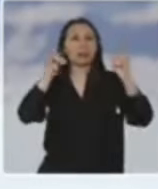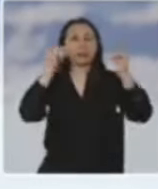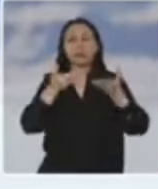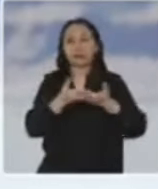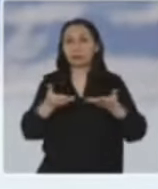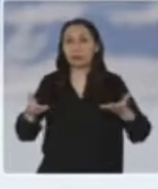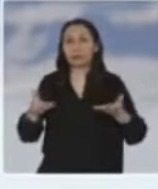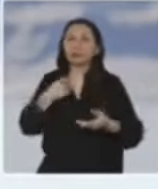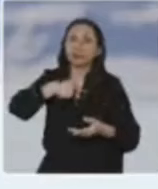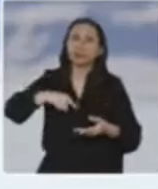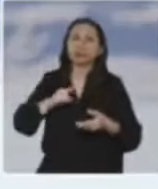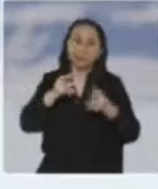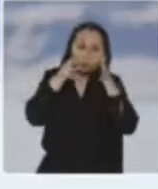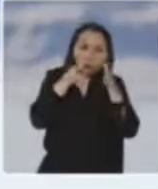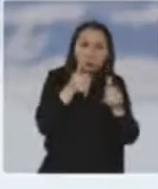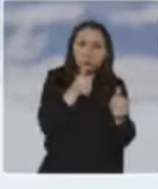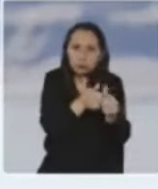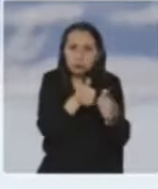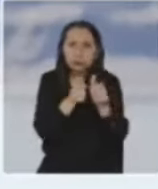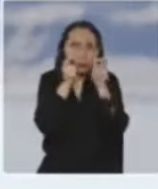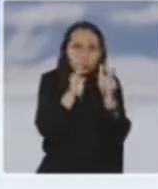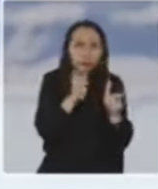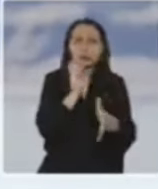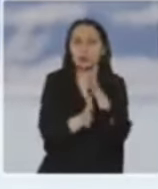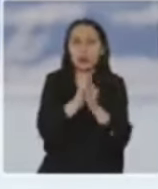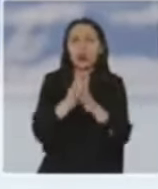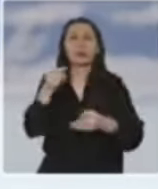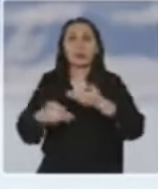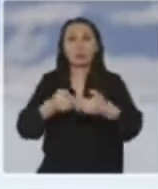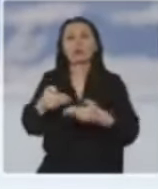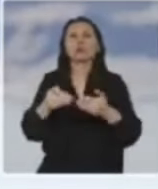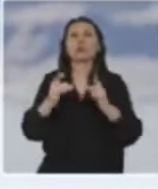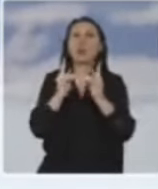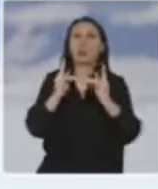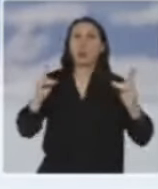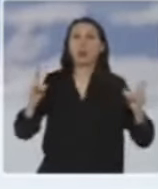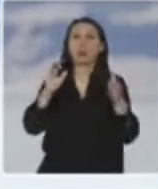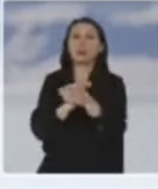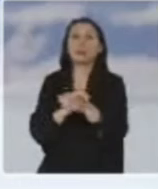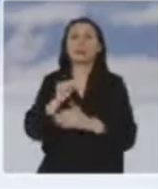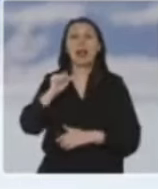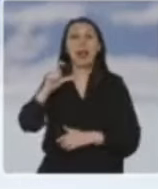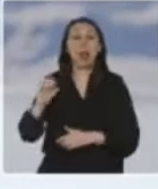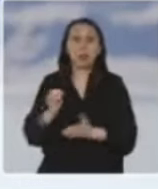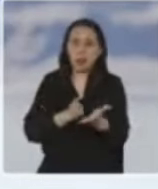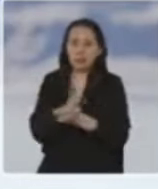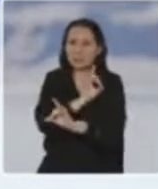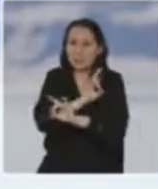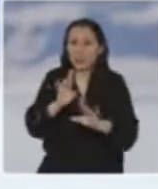obras nos toca estar encima nos toca fiscalizar nos toca agilizar procesos para que el puente del chacao esté listo y entra en